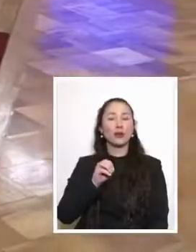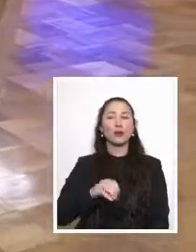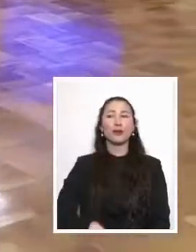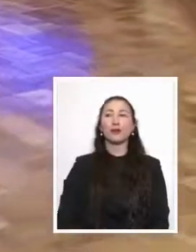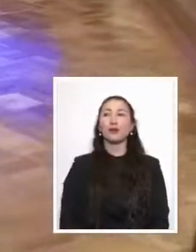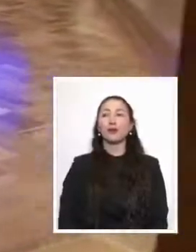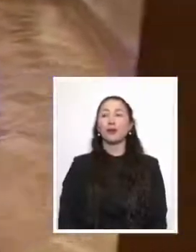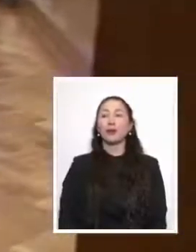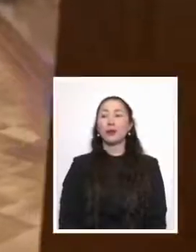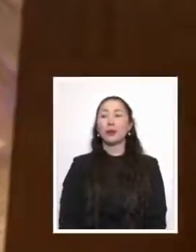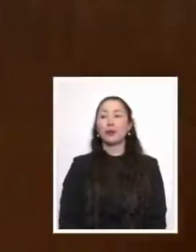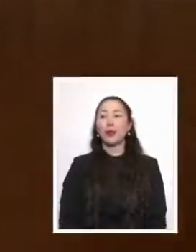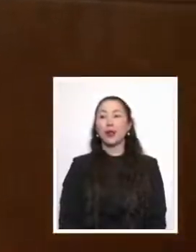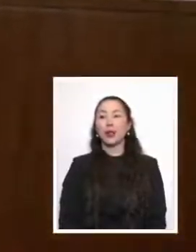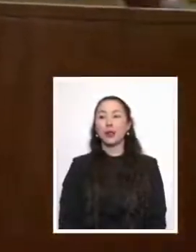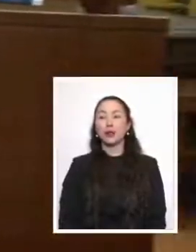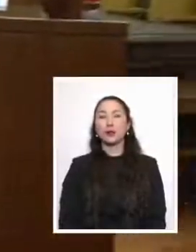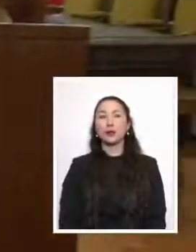gracias.